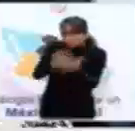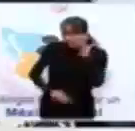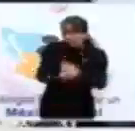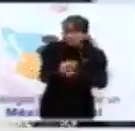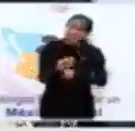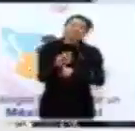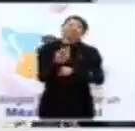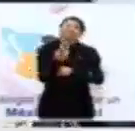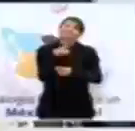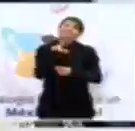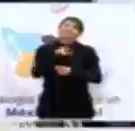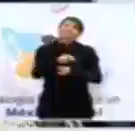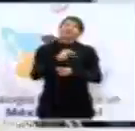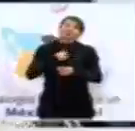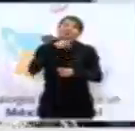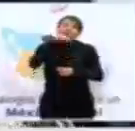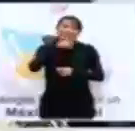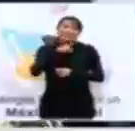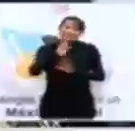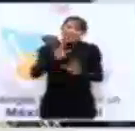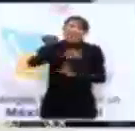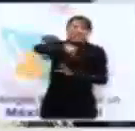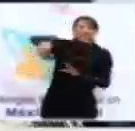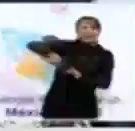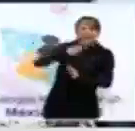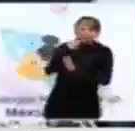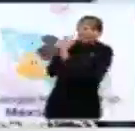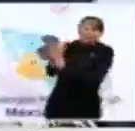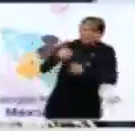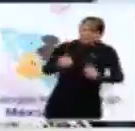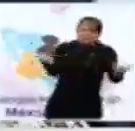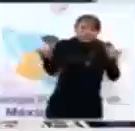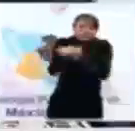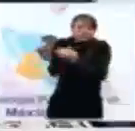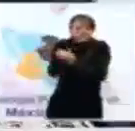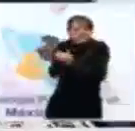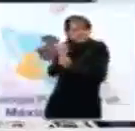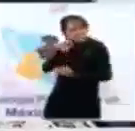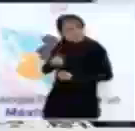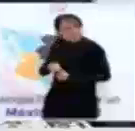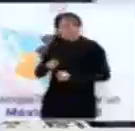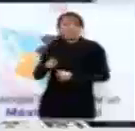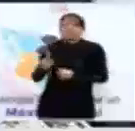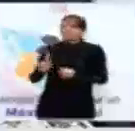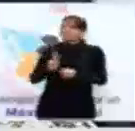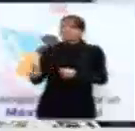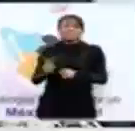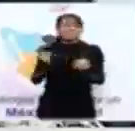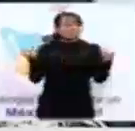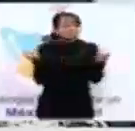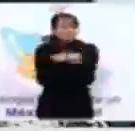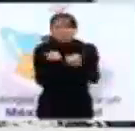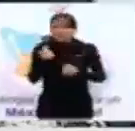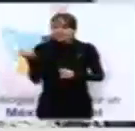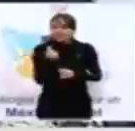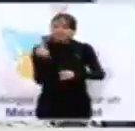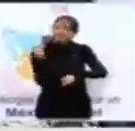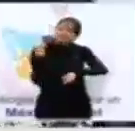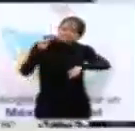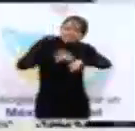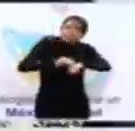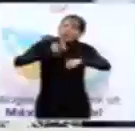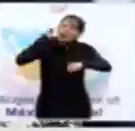en la mesa, la importancia de poder contar con políticas públicas robustas que realmente tengan